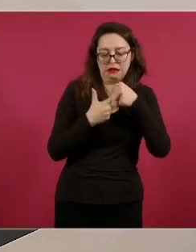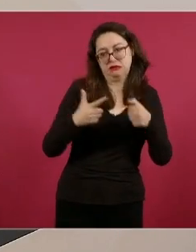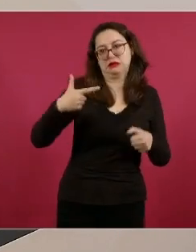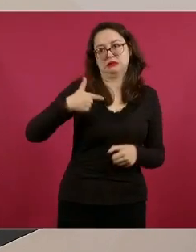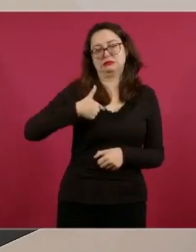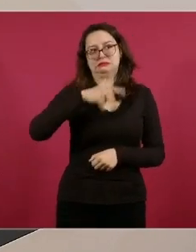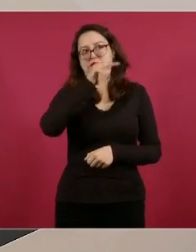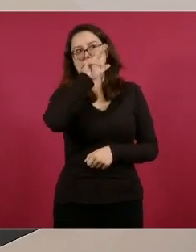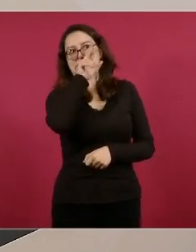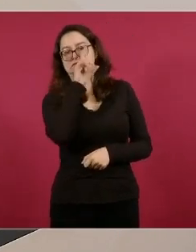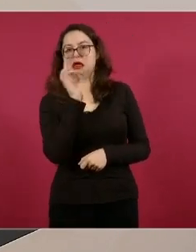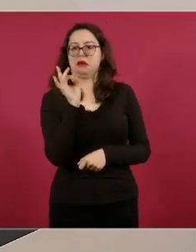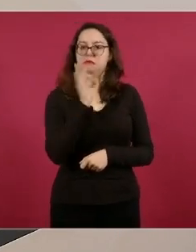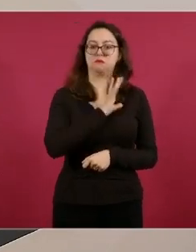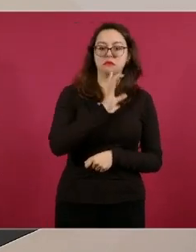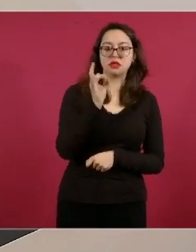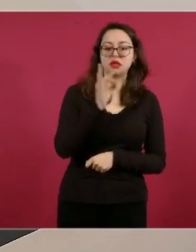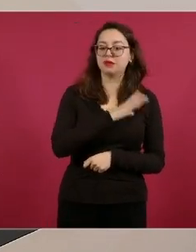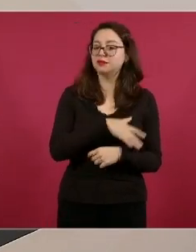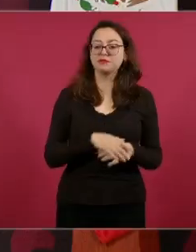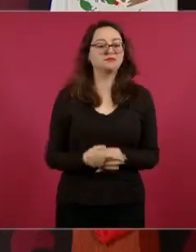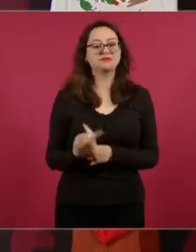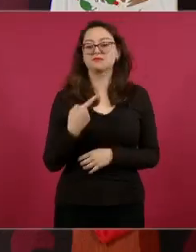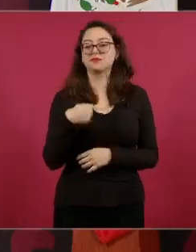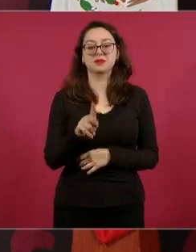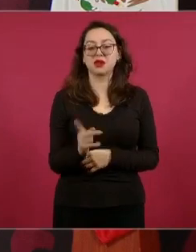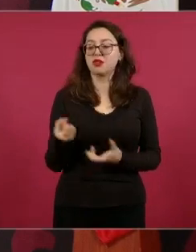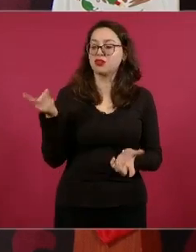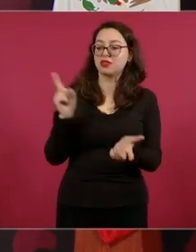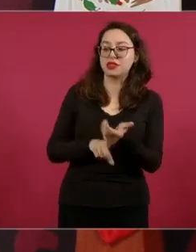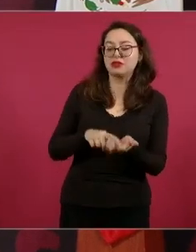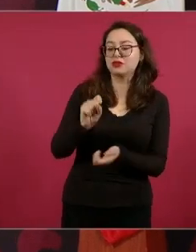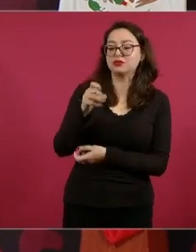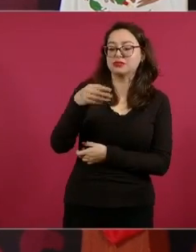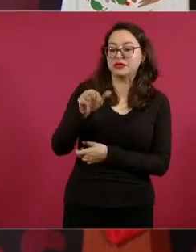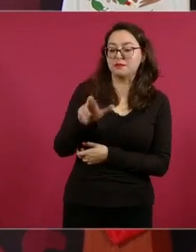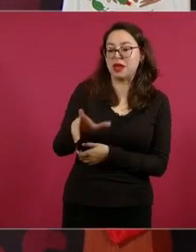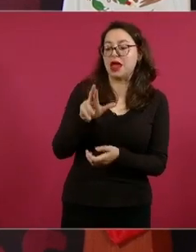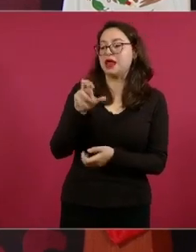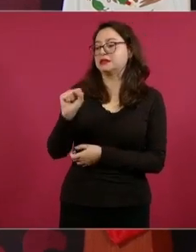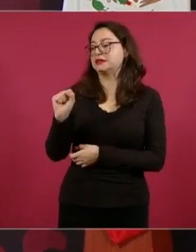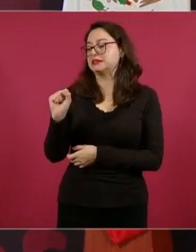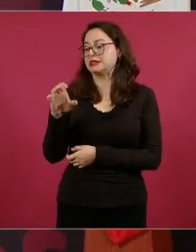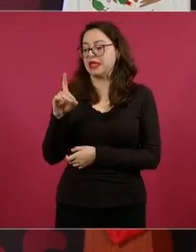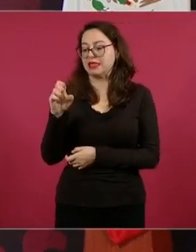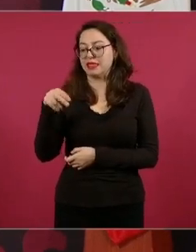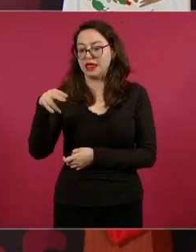pero los altos mandos del ejército y de la marina